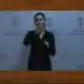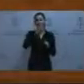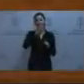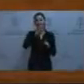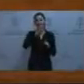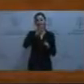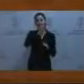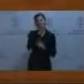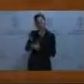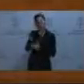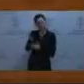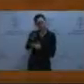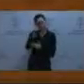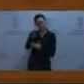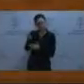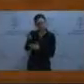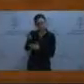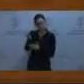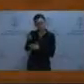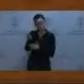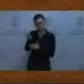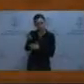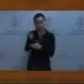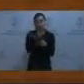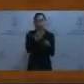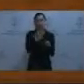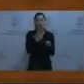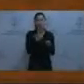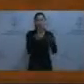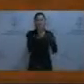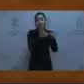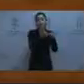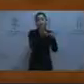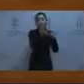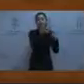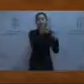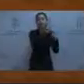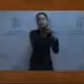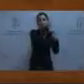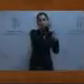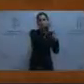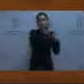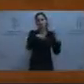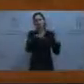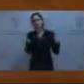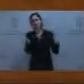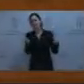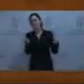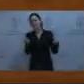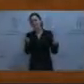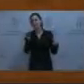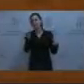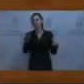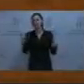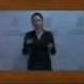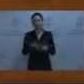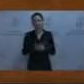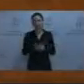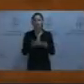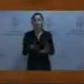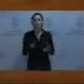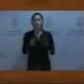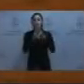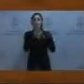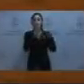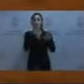23 Grupo Socialista de Izquierda Unida y 22 Partido Popular, ¿no? Y miren, yo les quiero decir, en este asunto no hay